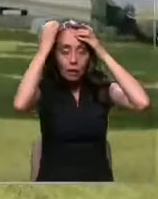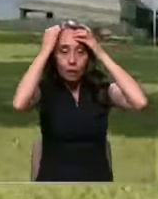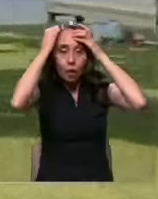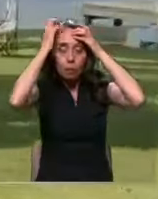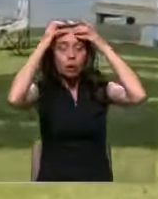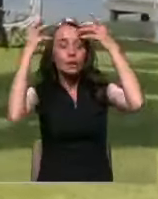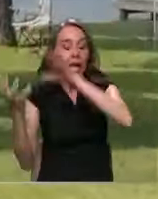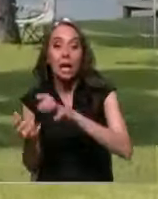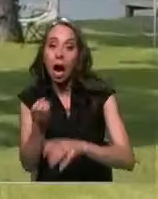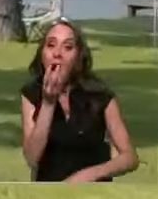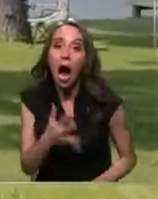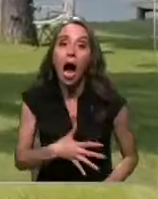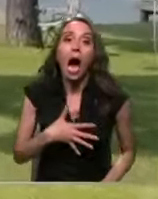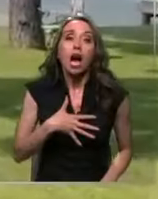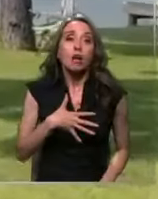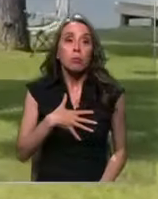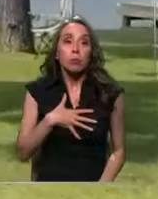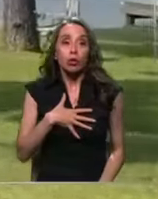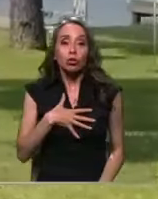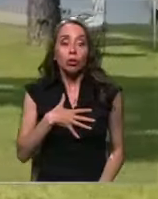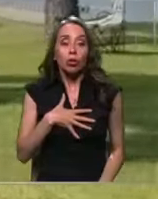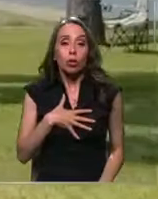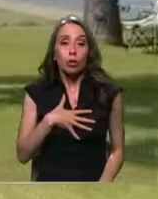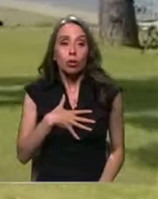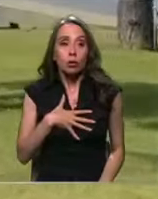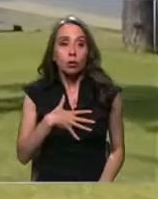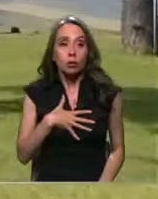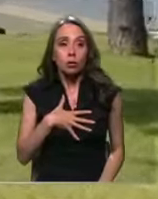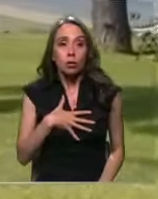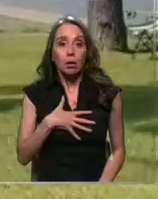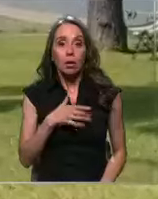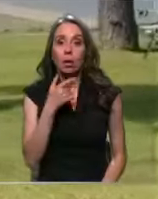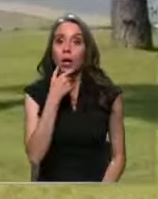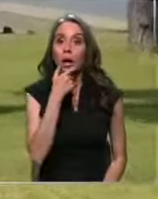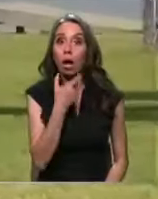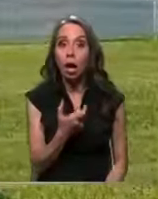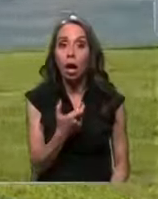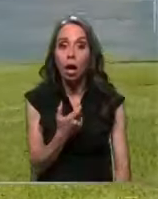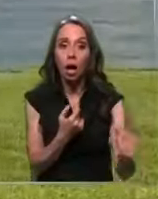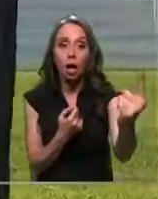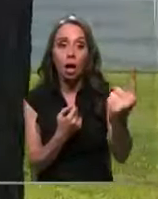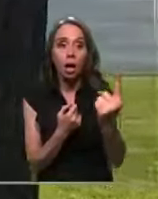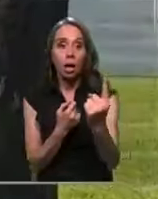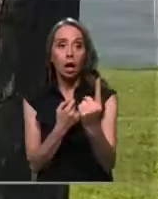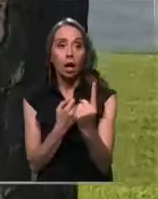de emoción antes de quedar literalmente con la boca abierta.